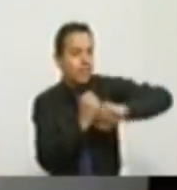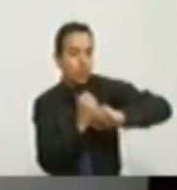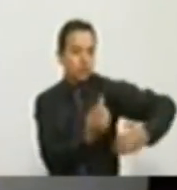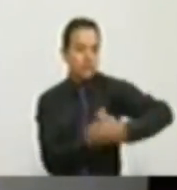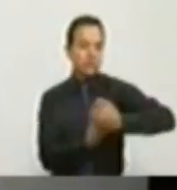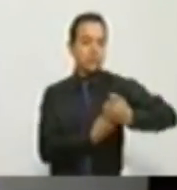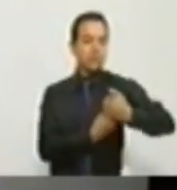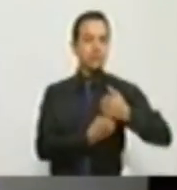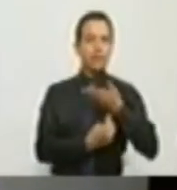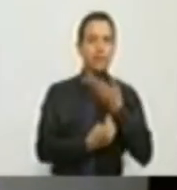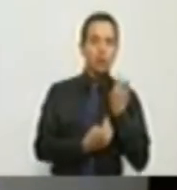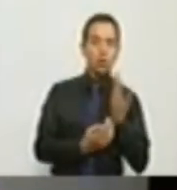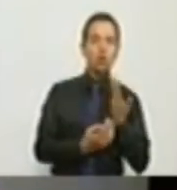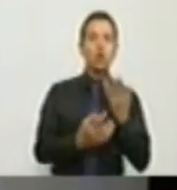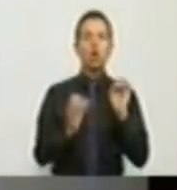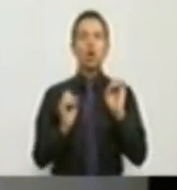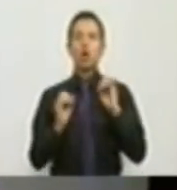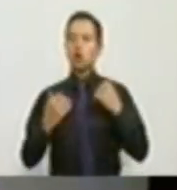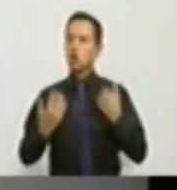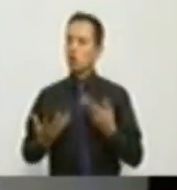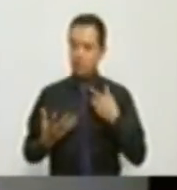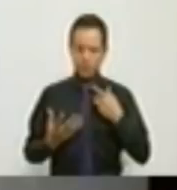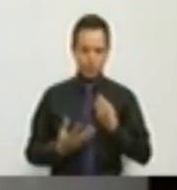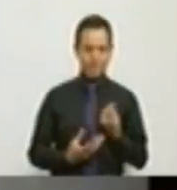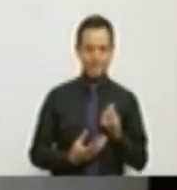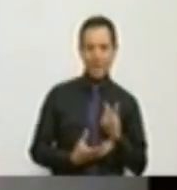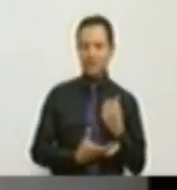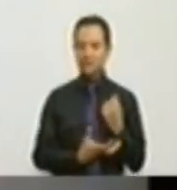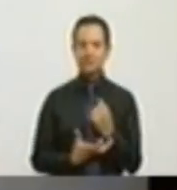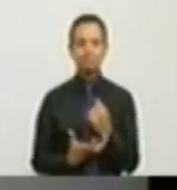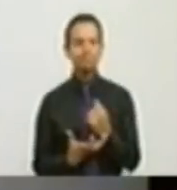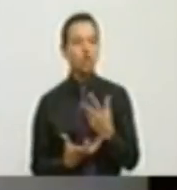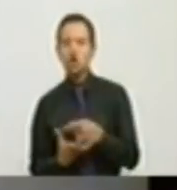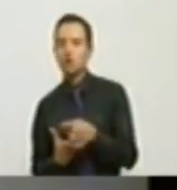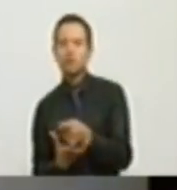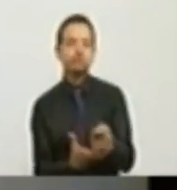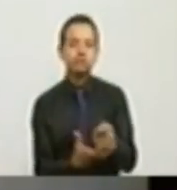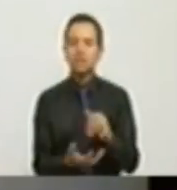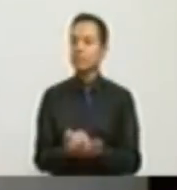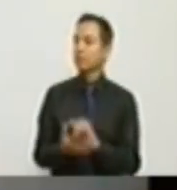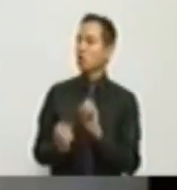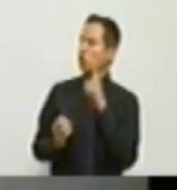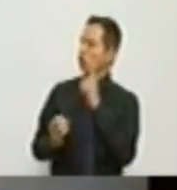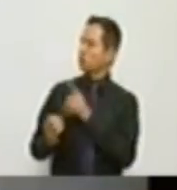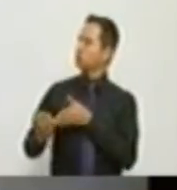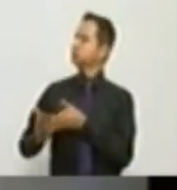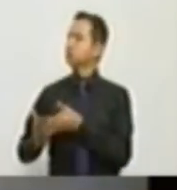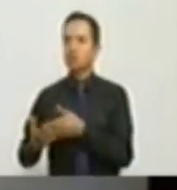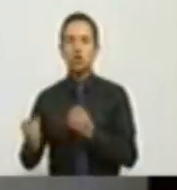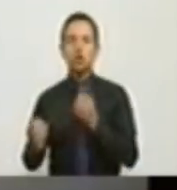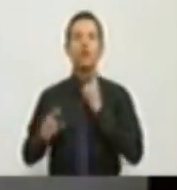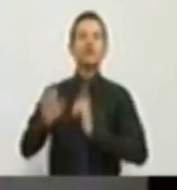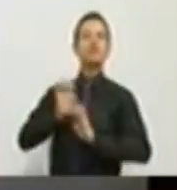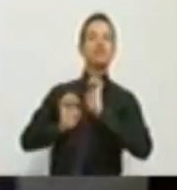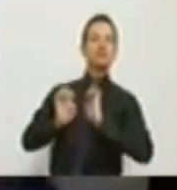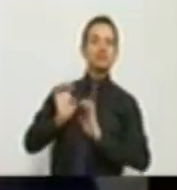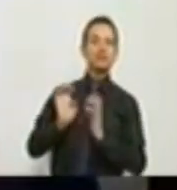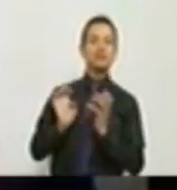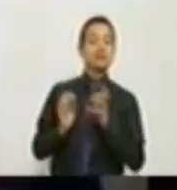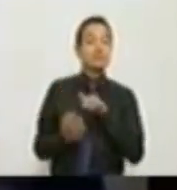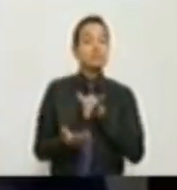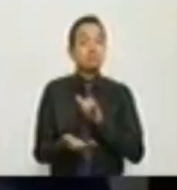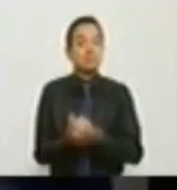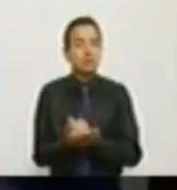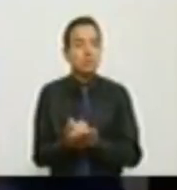cómo presentan sus recursos, cómo impugnan, cómo se defienden. Y